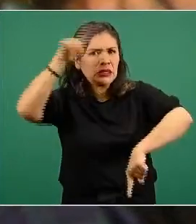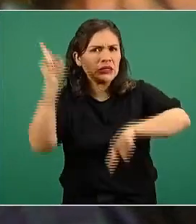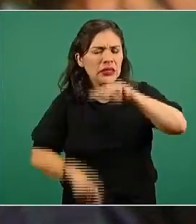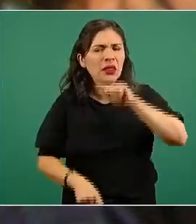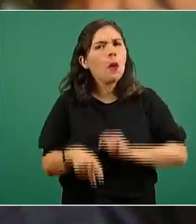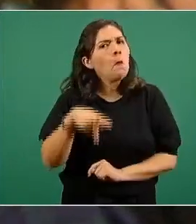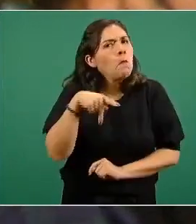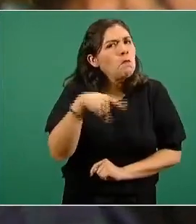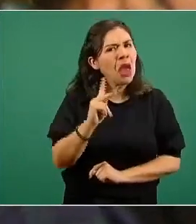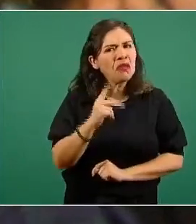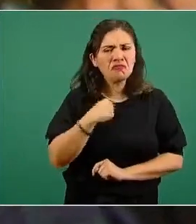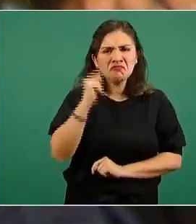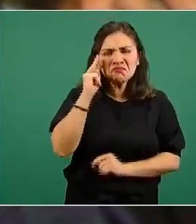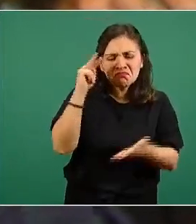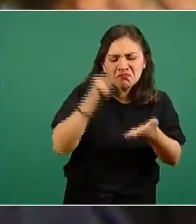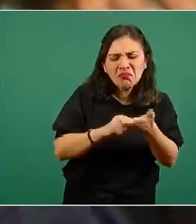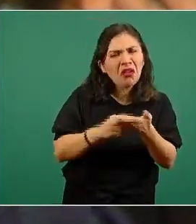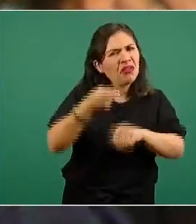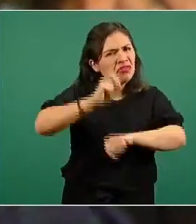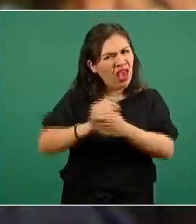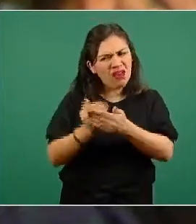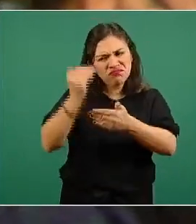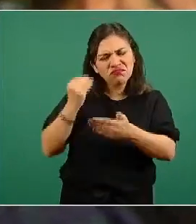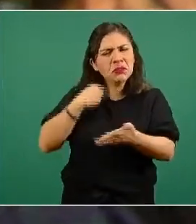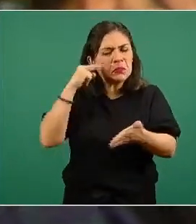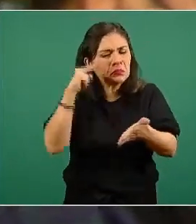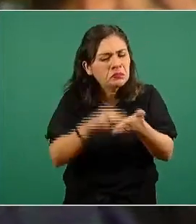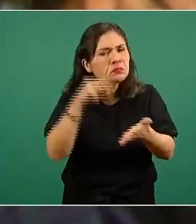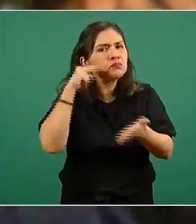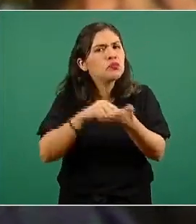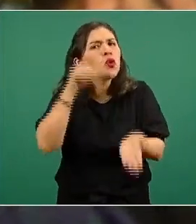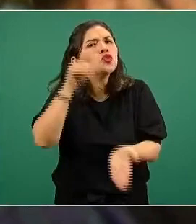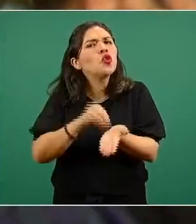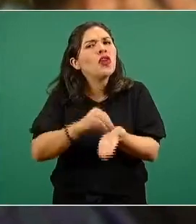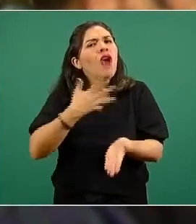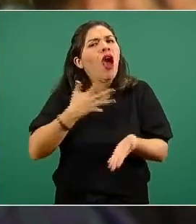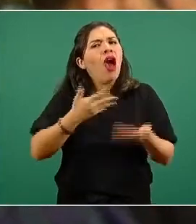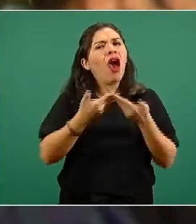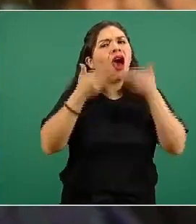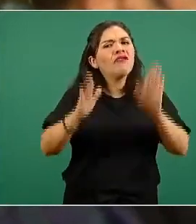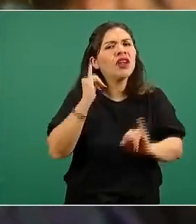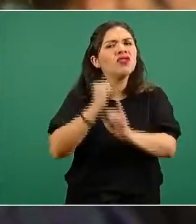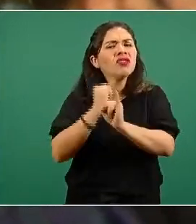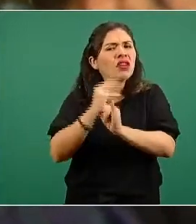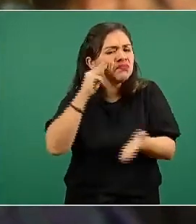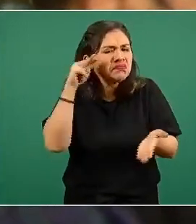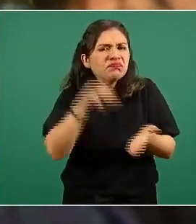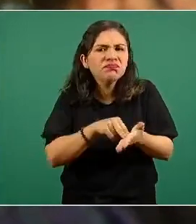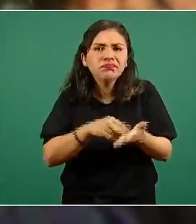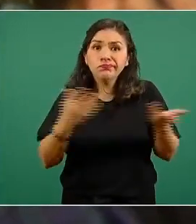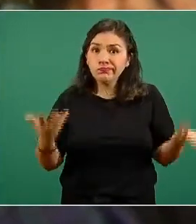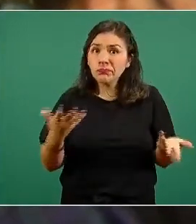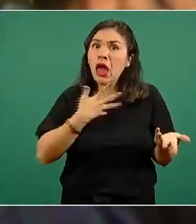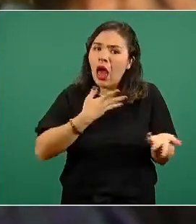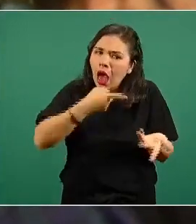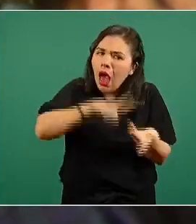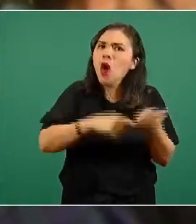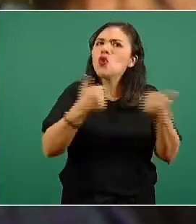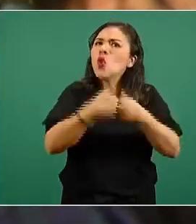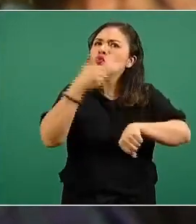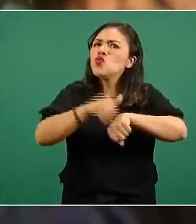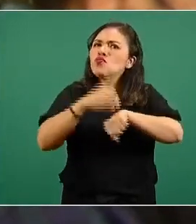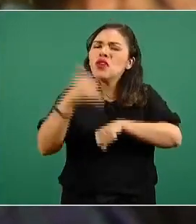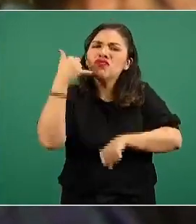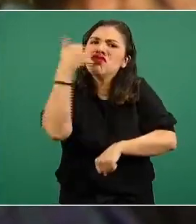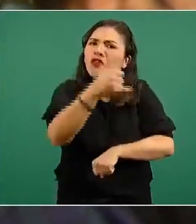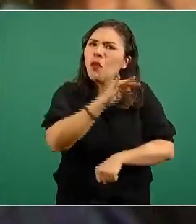Sin embargo, estos días hemos estado dándole seguimiento. Hoy todavía está activo el sitio. Tiene incluso un teléfono donde se puede